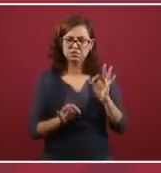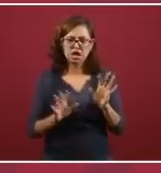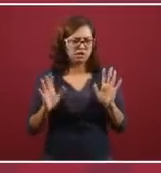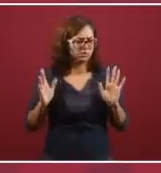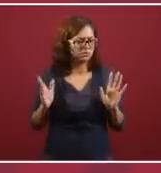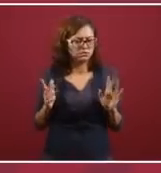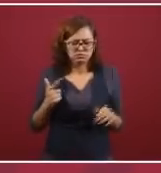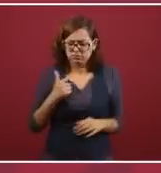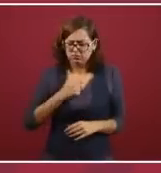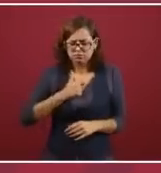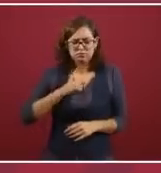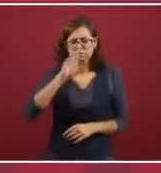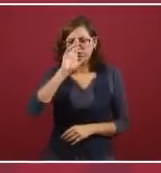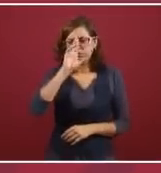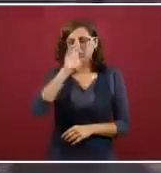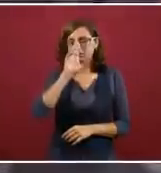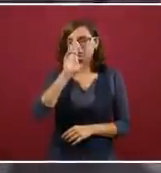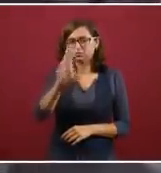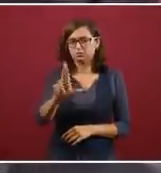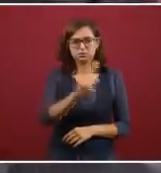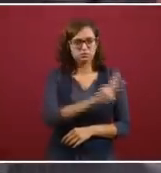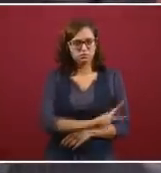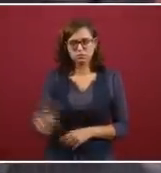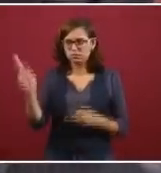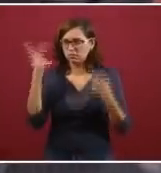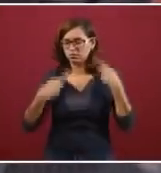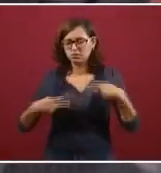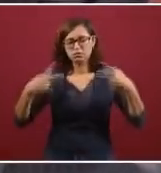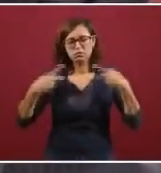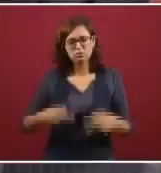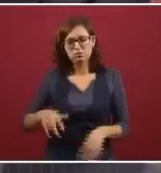respeto a todos,